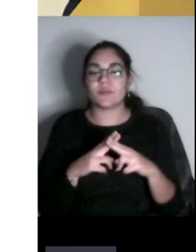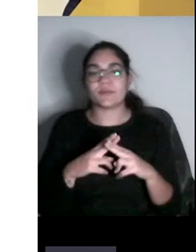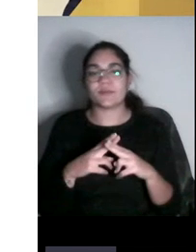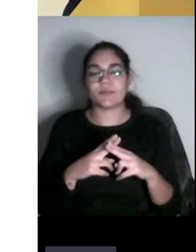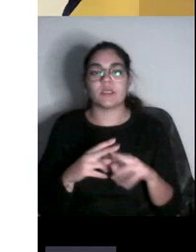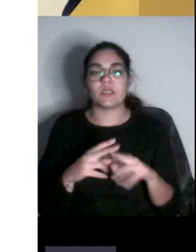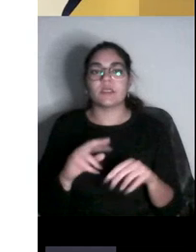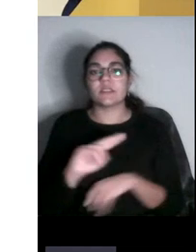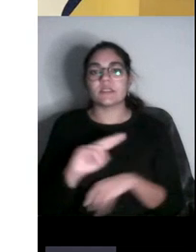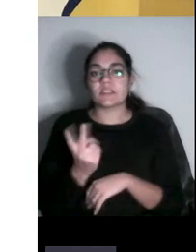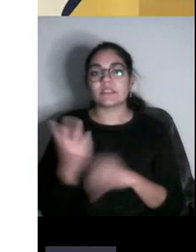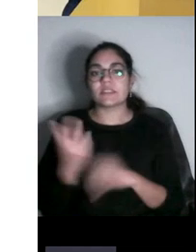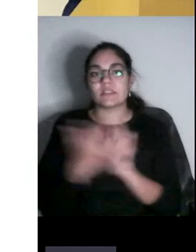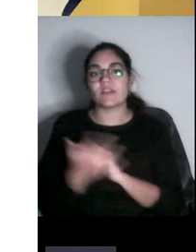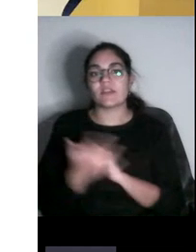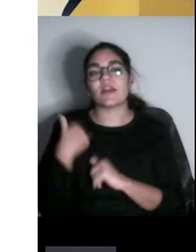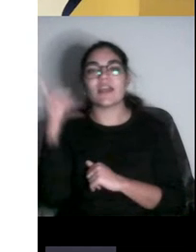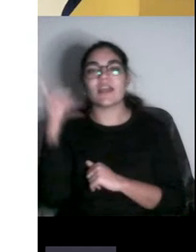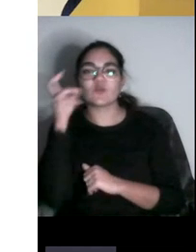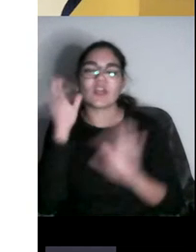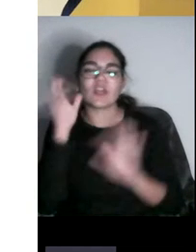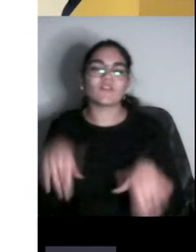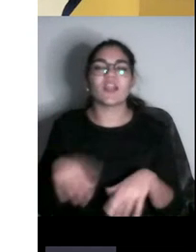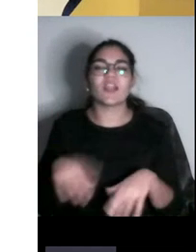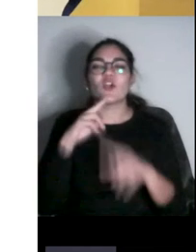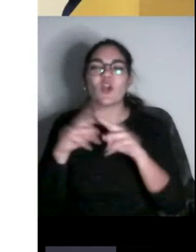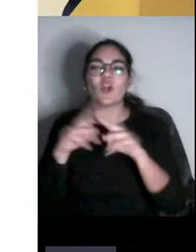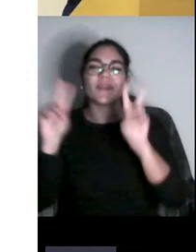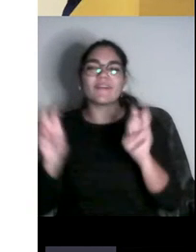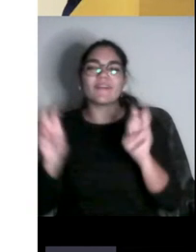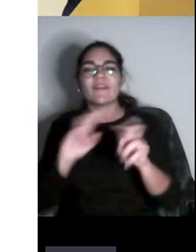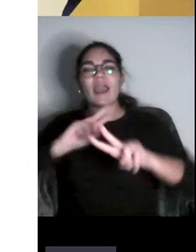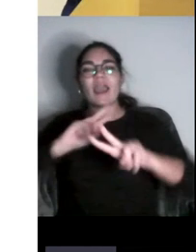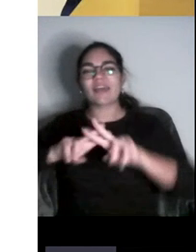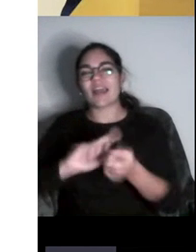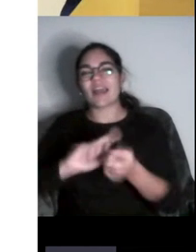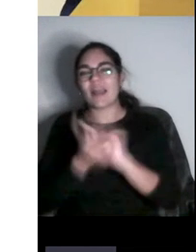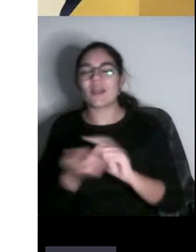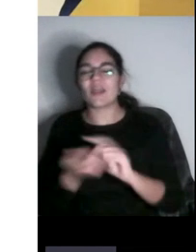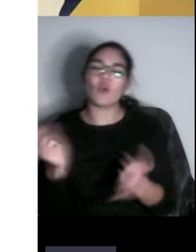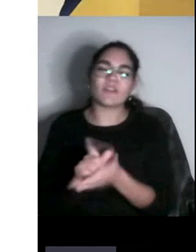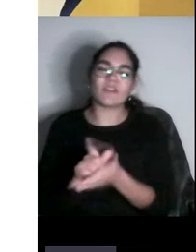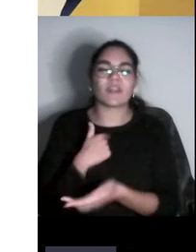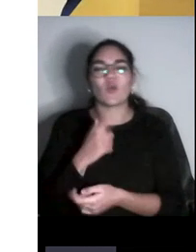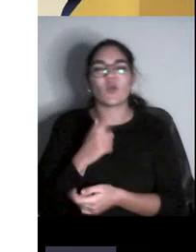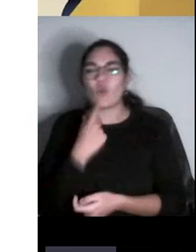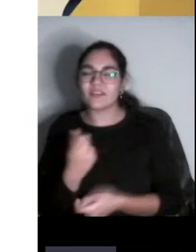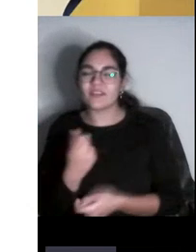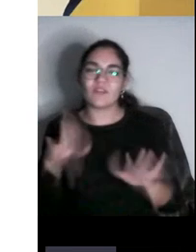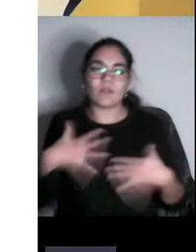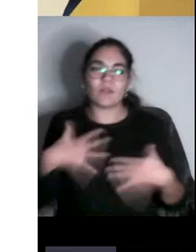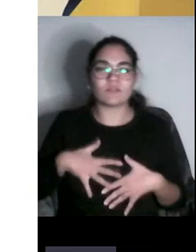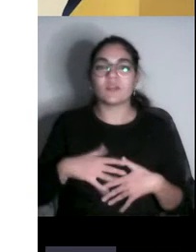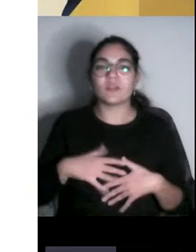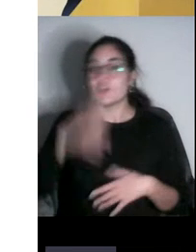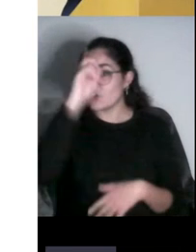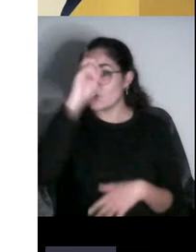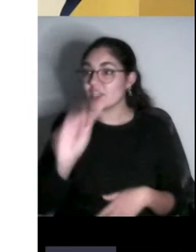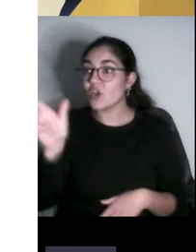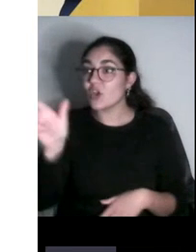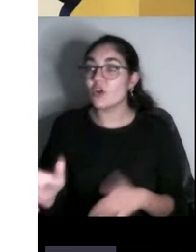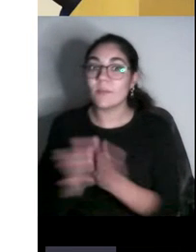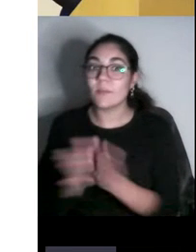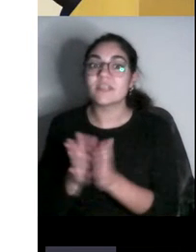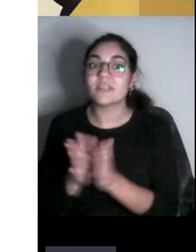escuchar esta tabla pero claro ya nos costó mucho enganchar al alumnado ya hemos hecho el curso de oriol no sé si está por aquí de redes